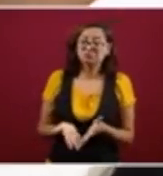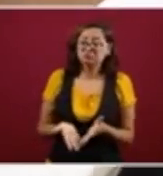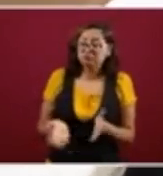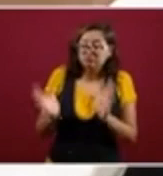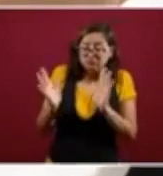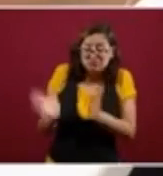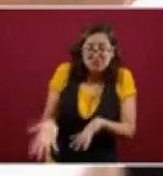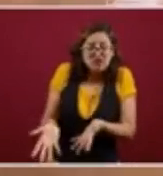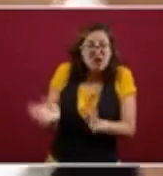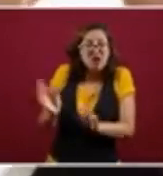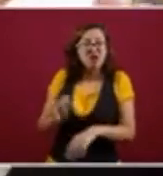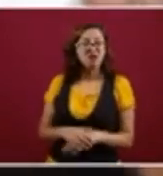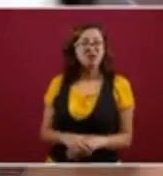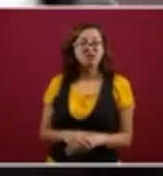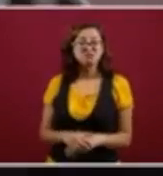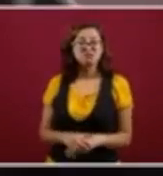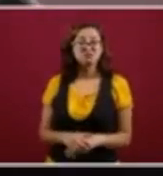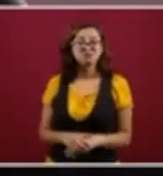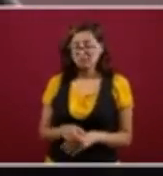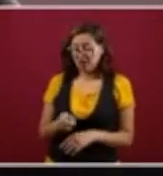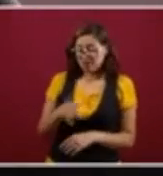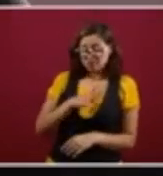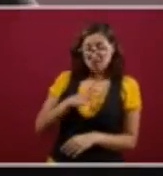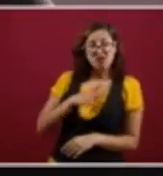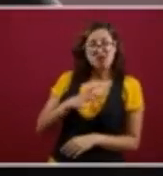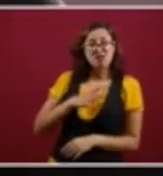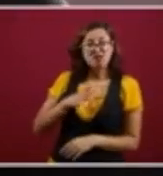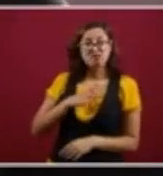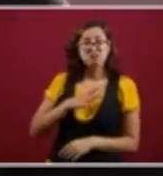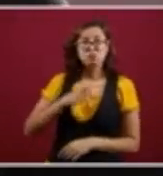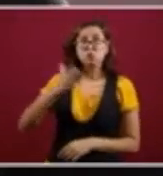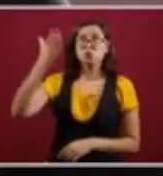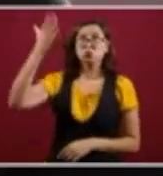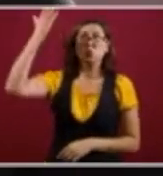Está hecha la vía desde entonces,